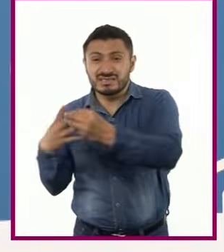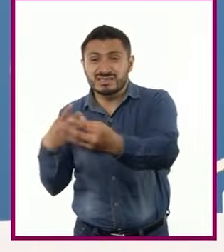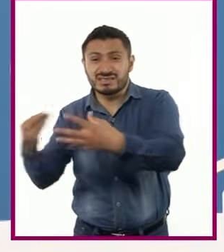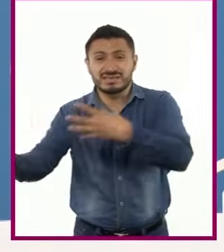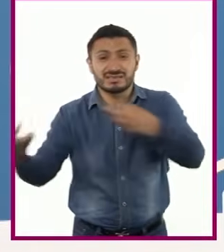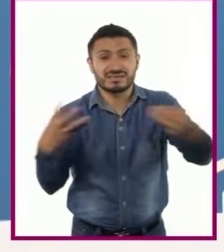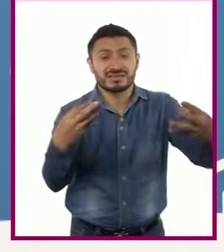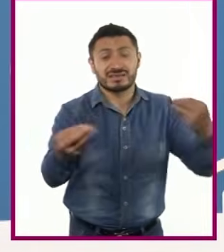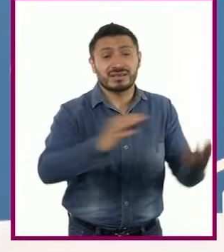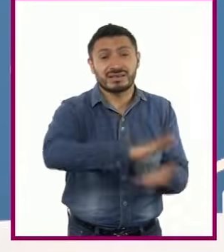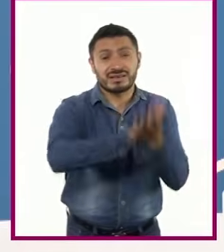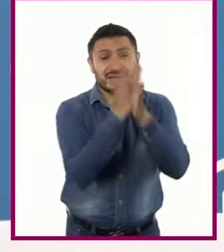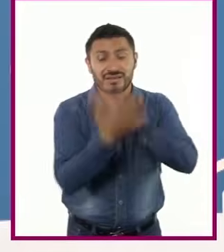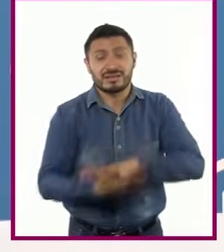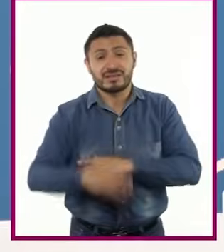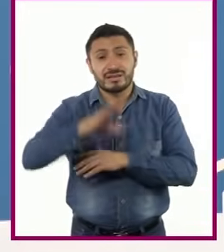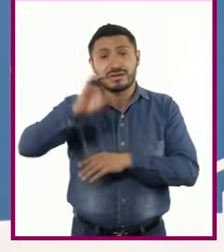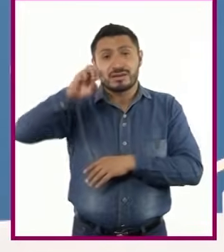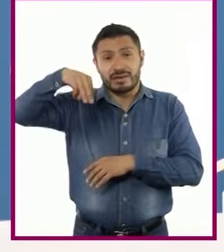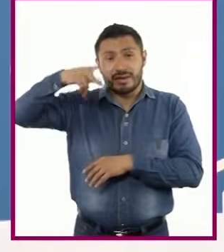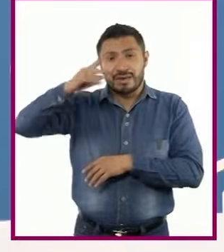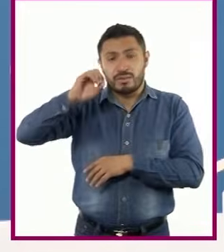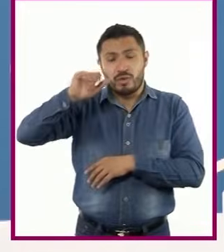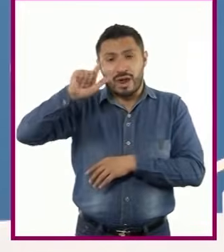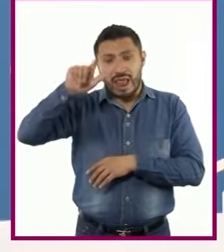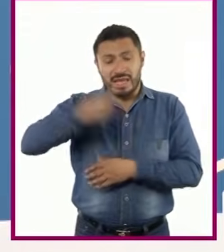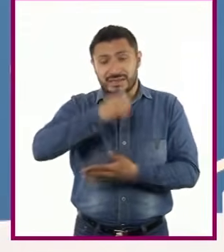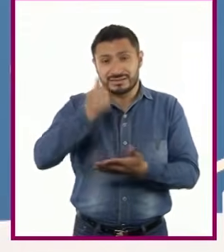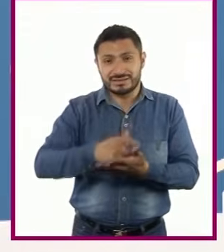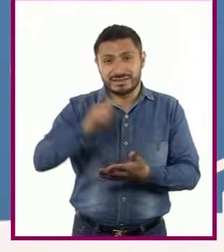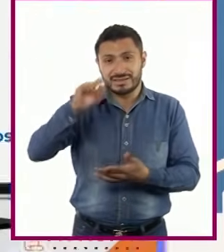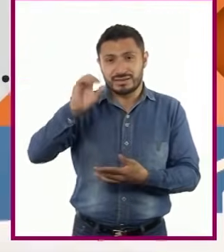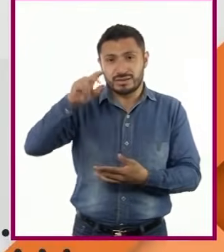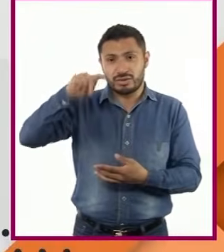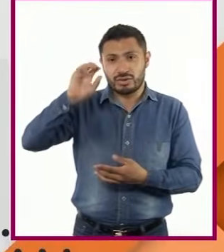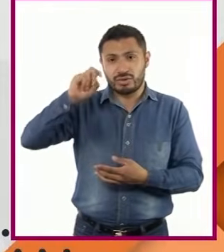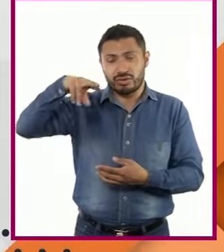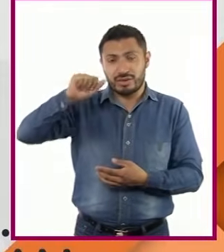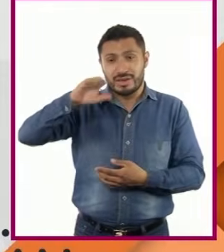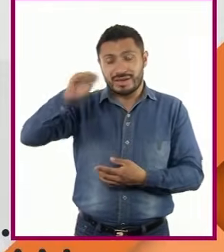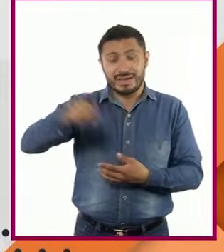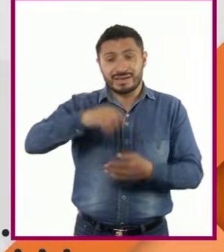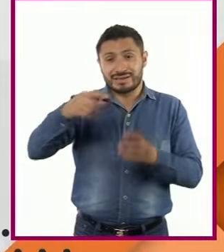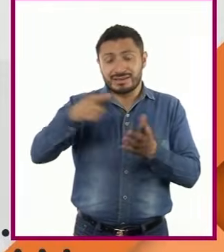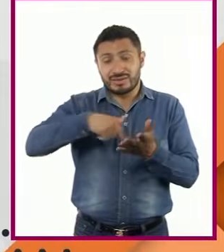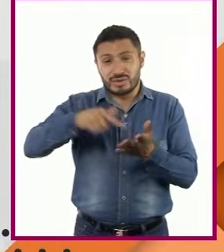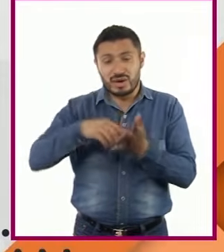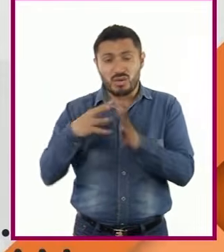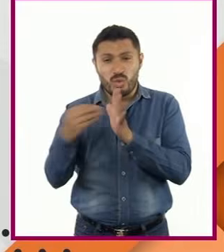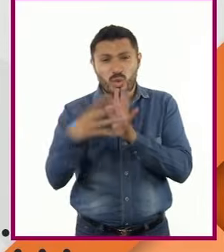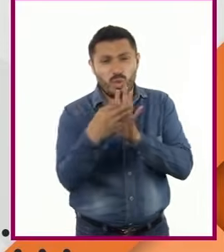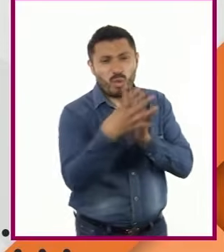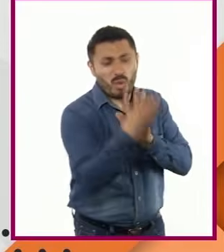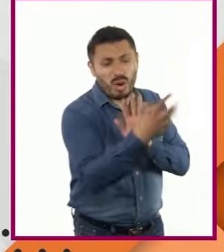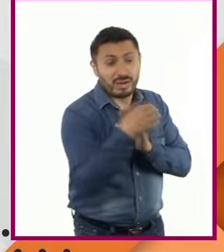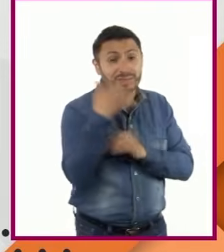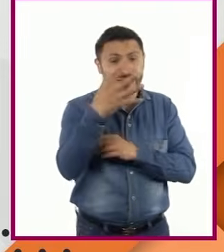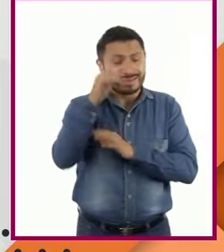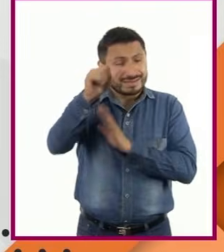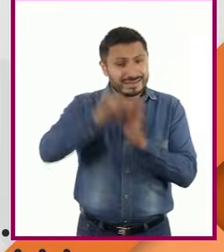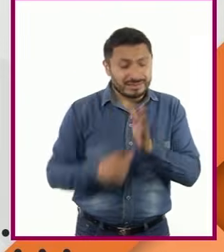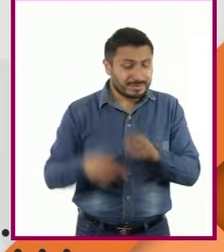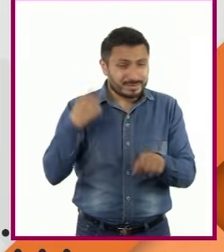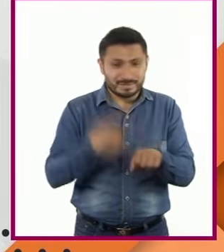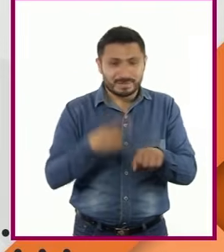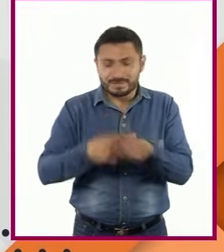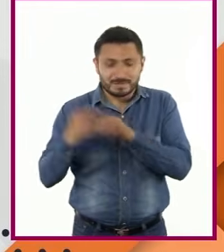a Zempoala, la ciudad totonaca, en el epicentro de difusión. Al cabo de 5 meses, la enfermedad